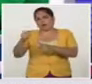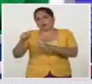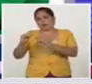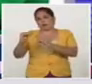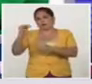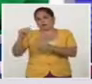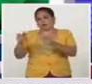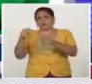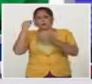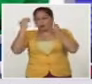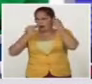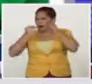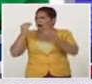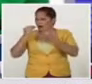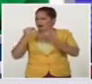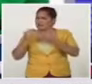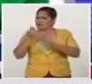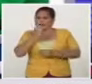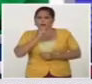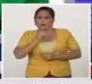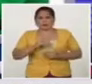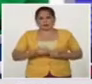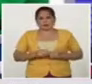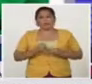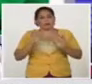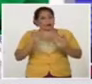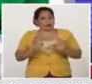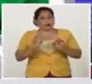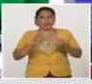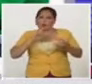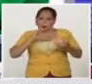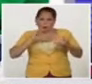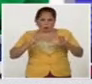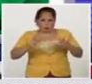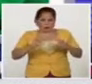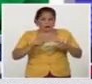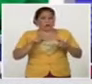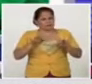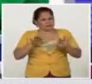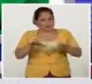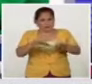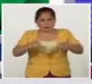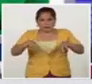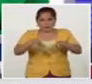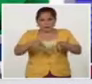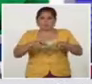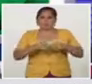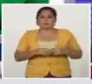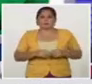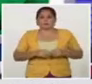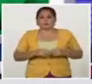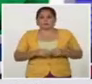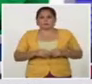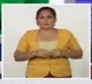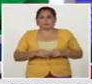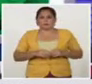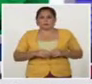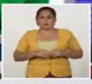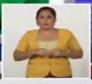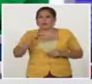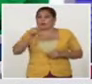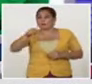análisis muy simple. Realmente tiene otras complejidades cuando ya la transmisión es muy, además del número de